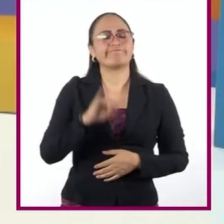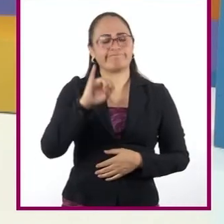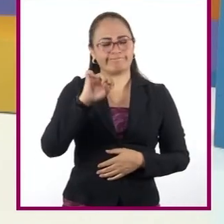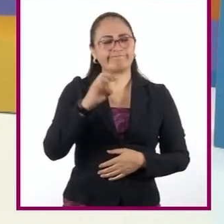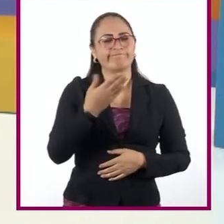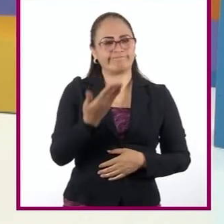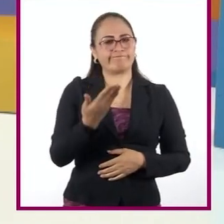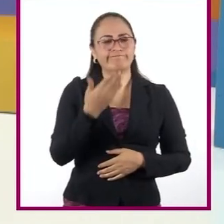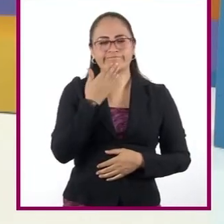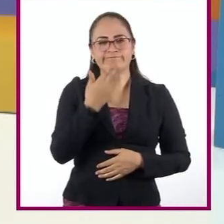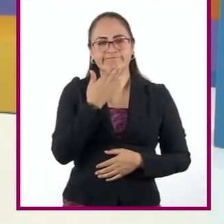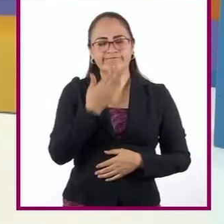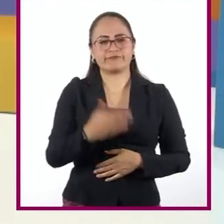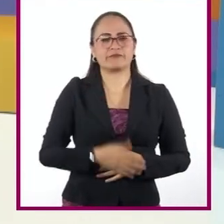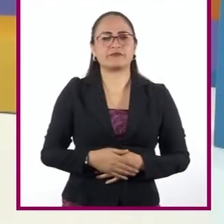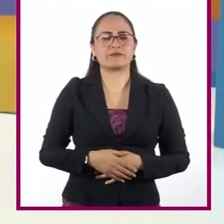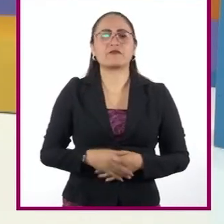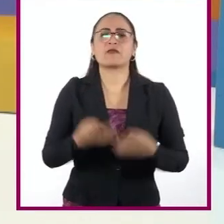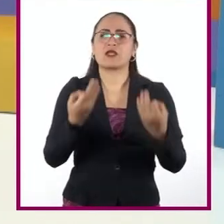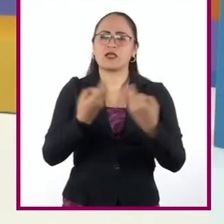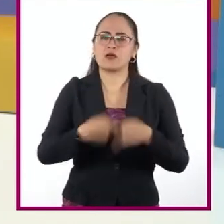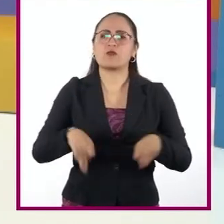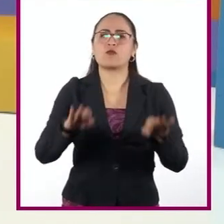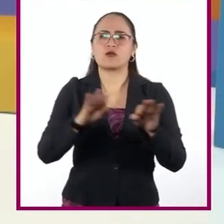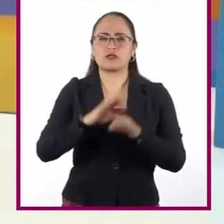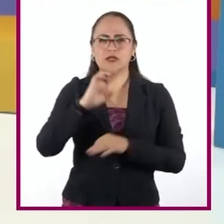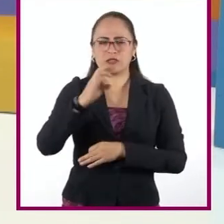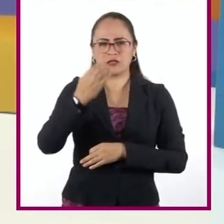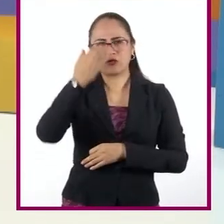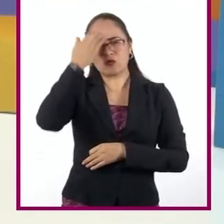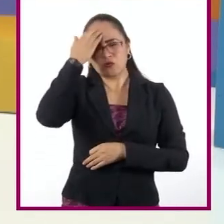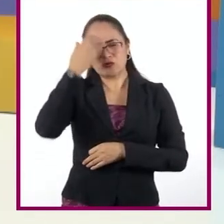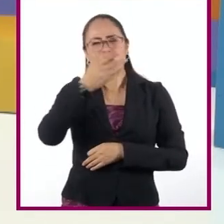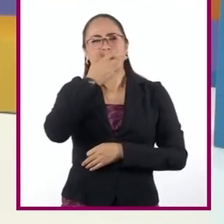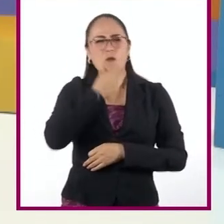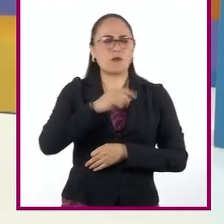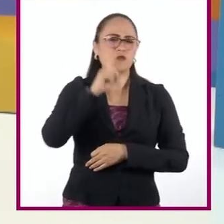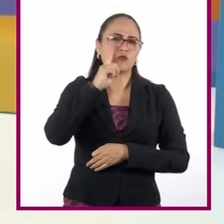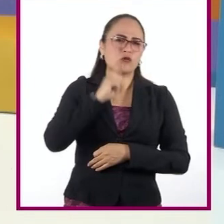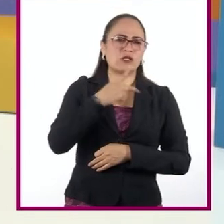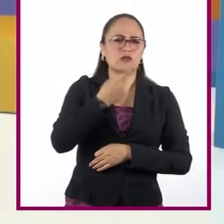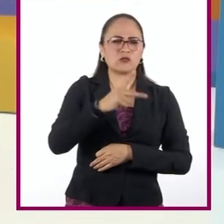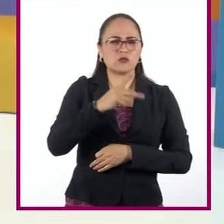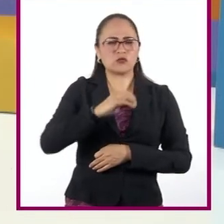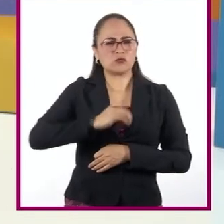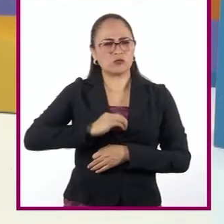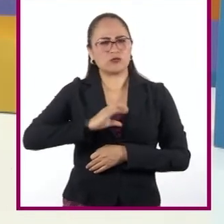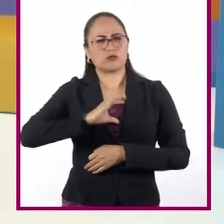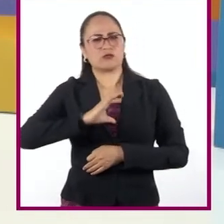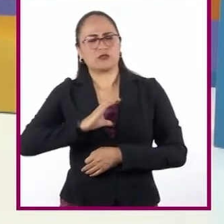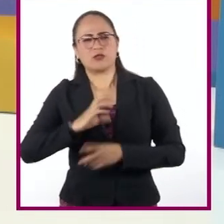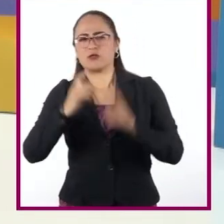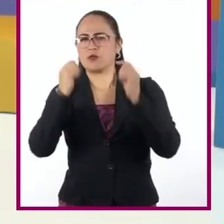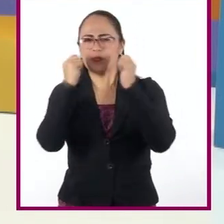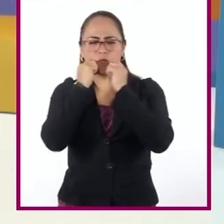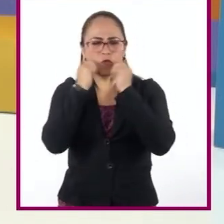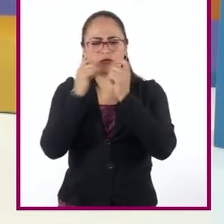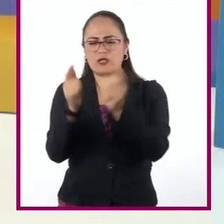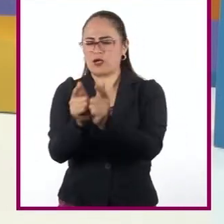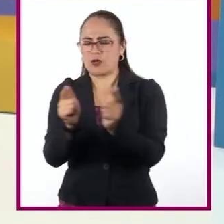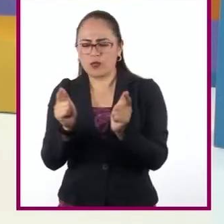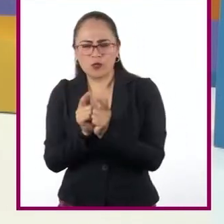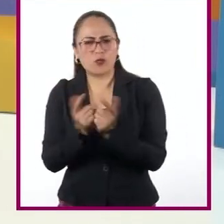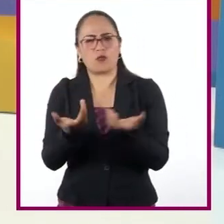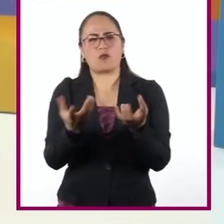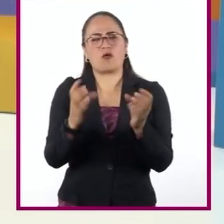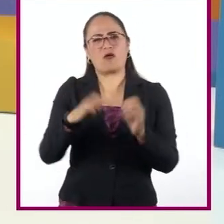es importante que sea reconocida la dignidad de hombres y mujeres, independientemente de su adscripción étnica,